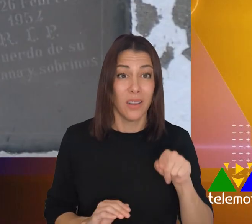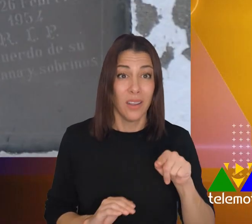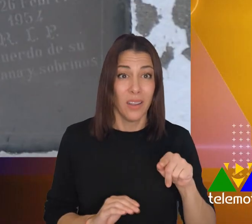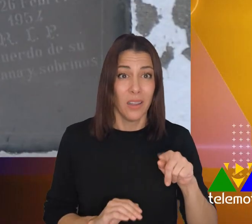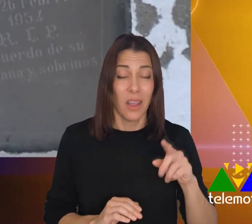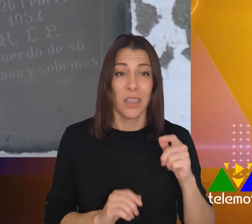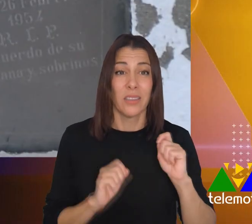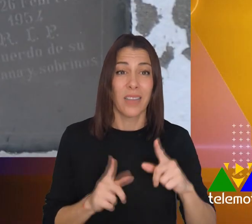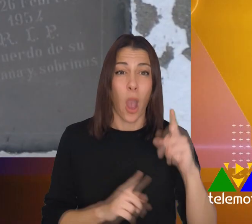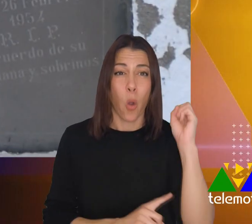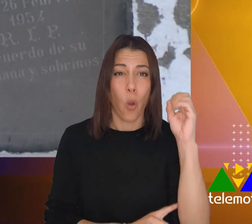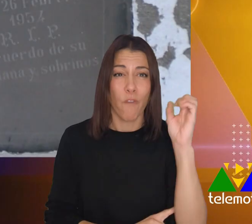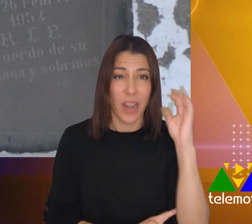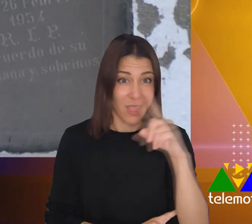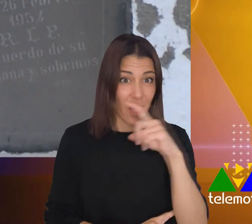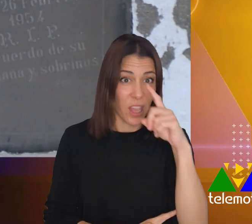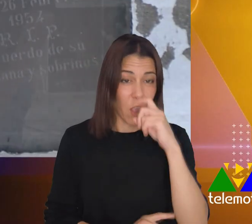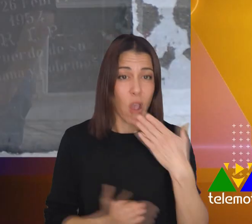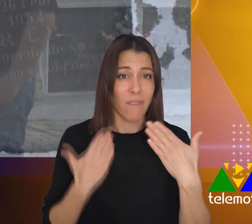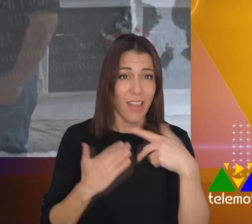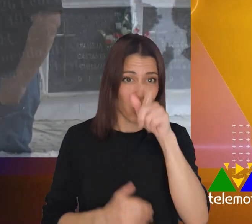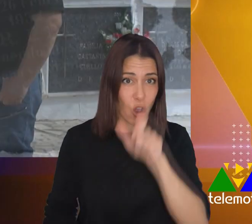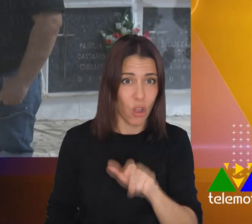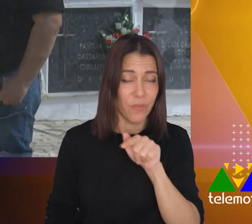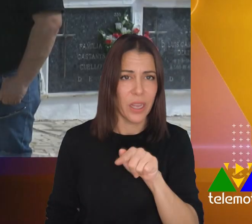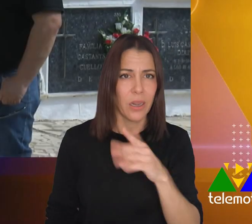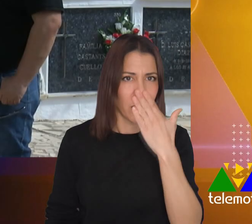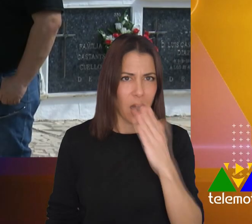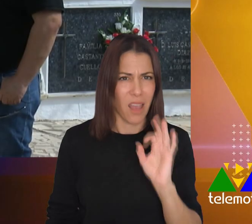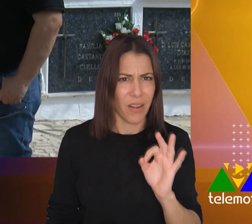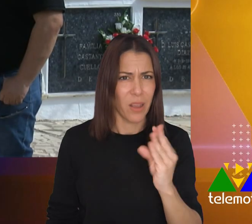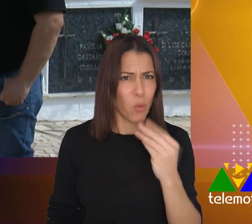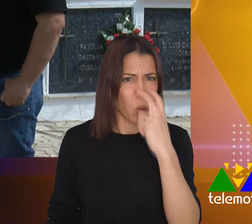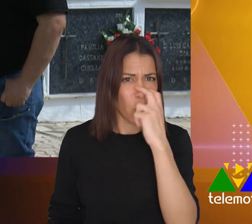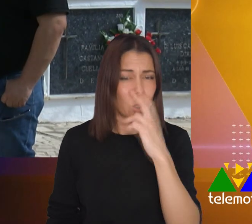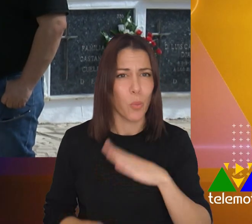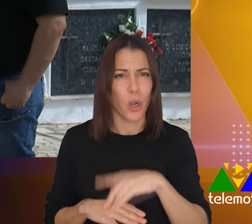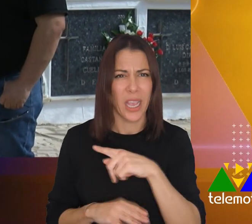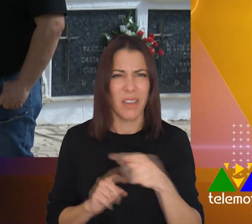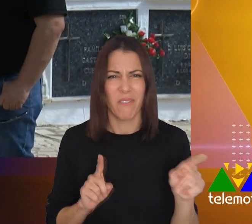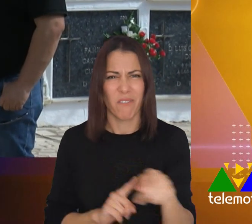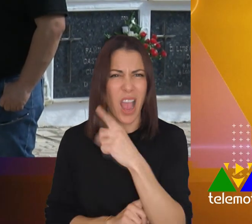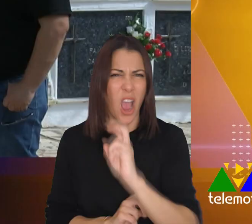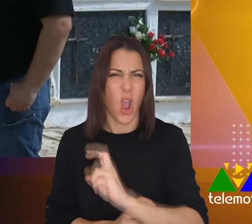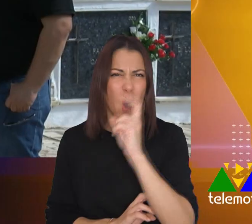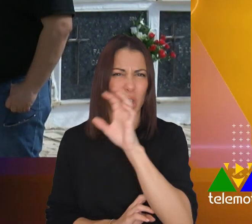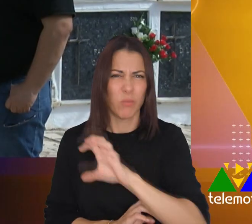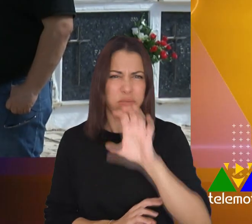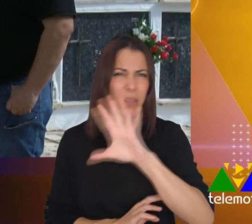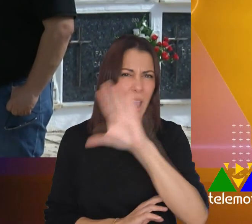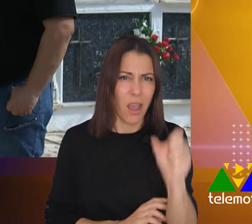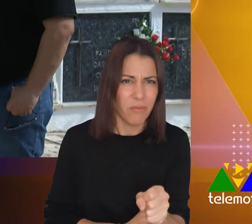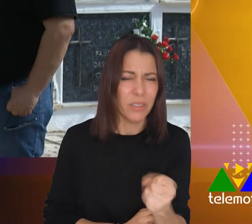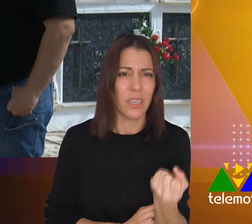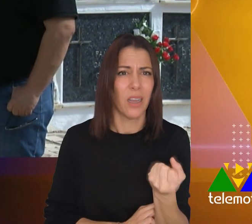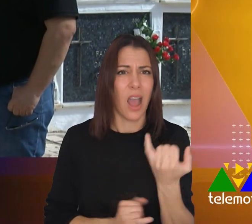una conferencia en su centenario, di una conferencia hablando de él, y la verdad es curioso, porque estuvo en Filipinas, estuvo en África,